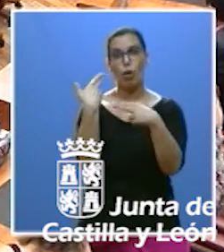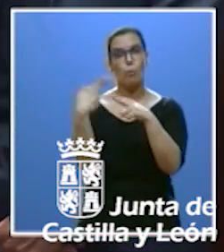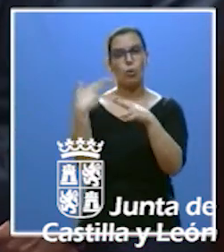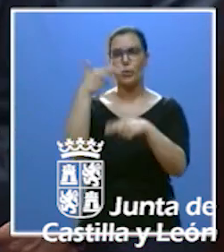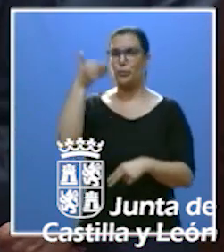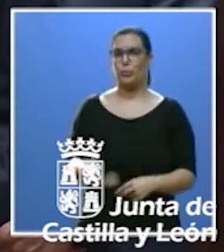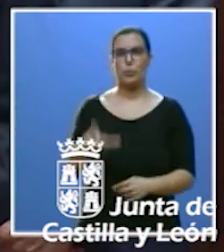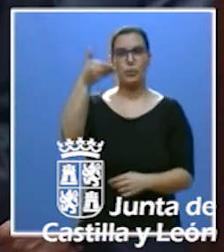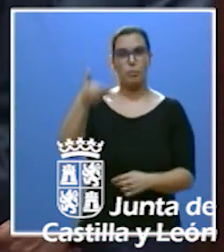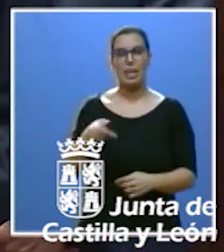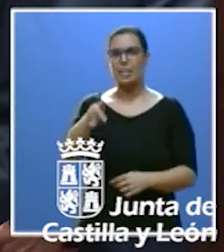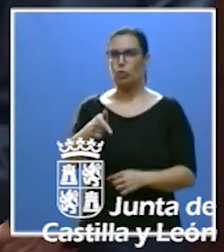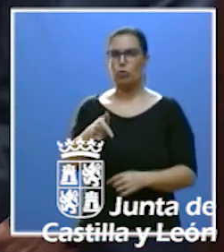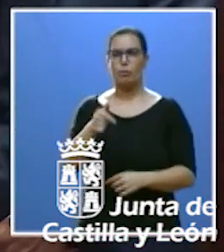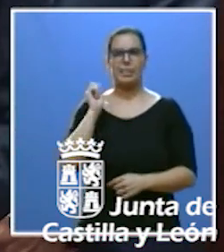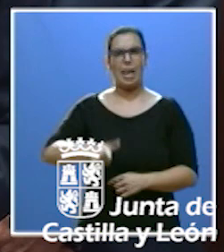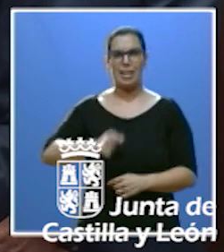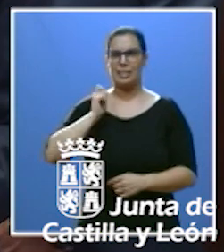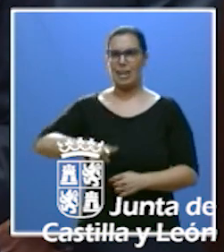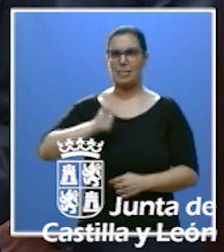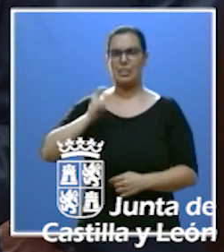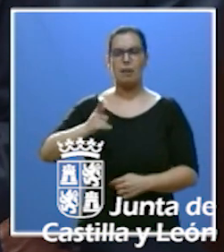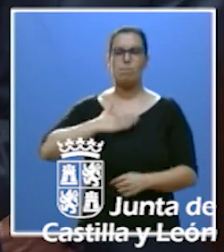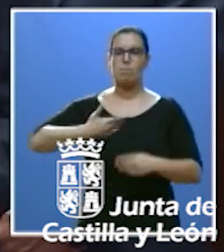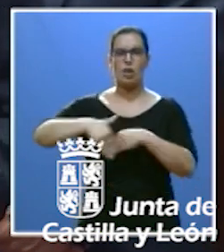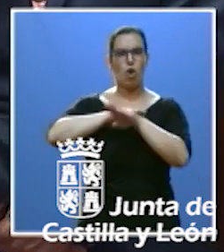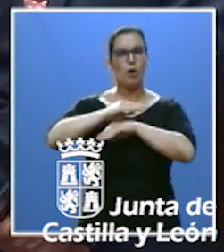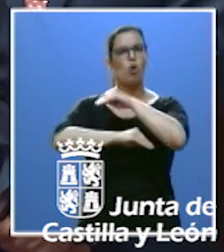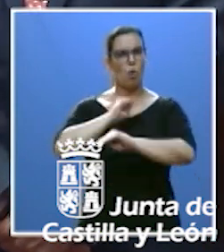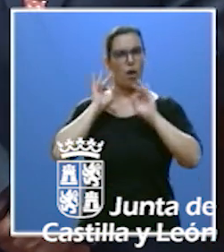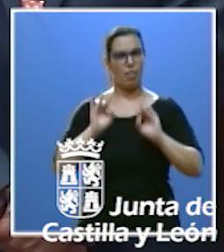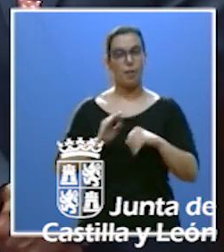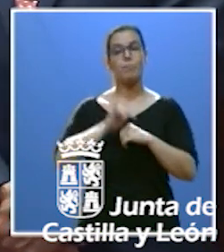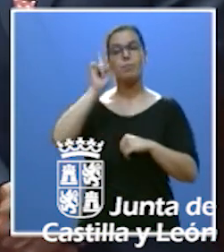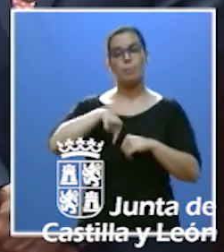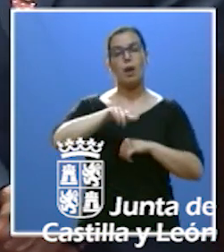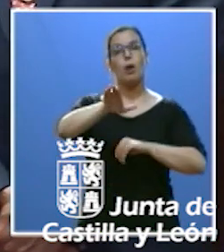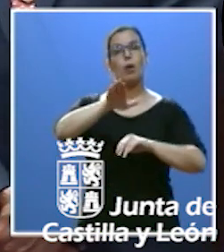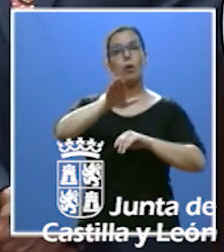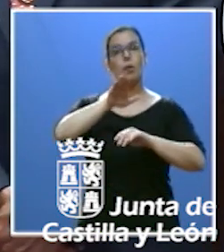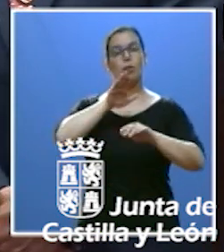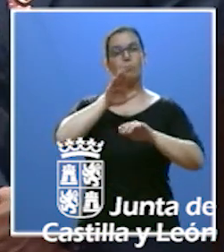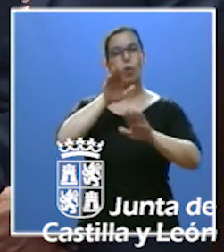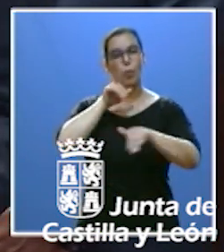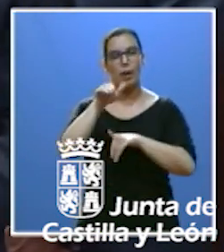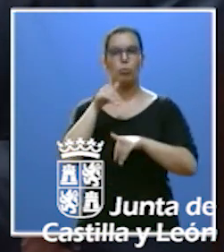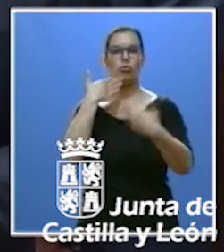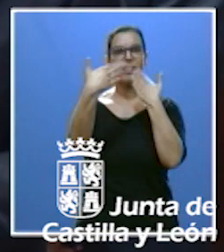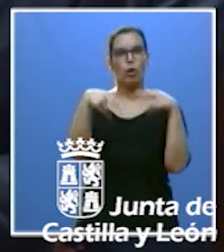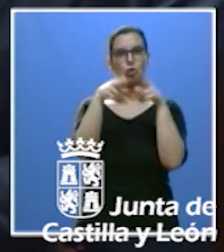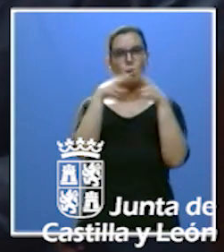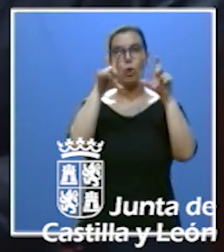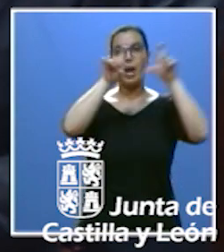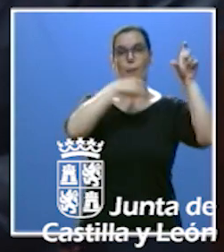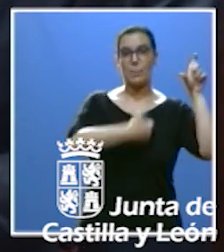fundamental y será una constante de mi gobierno. Además, convocaremos también a un diálogo social con